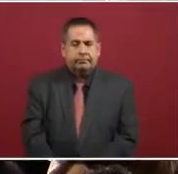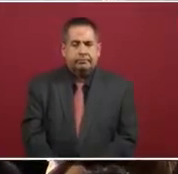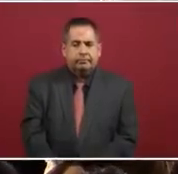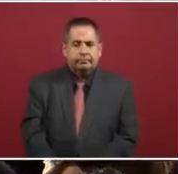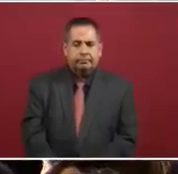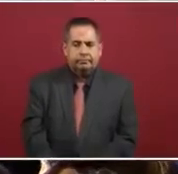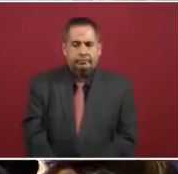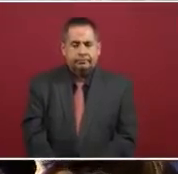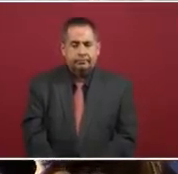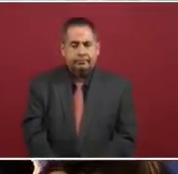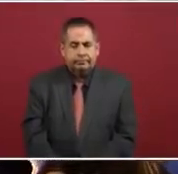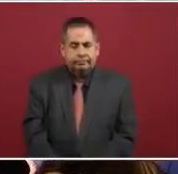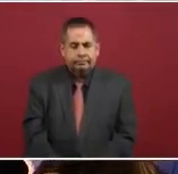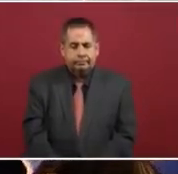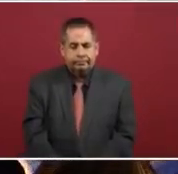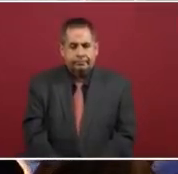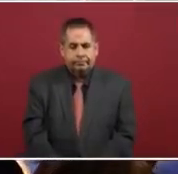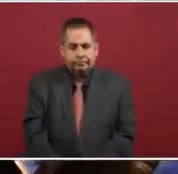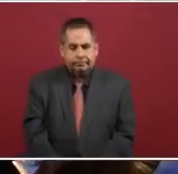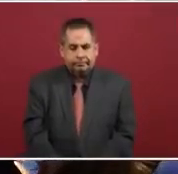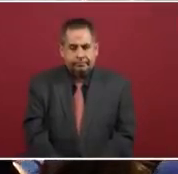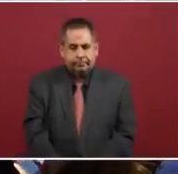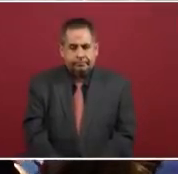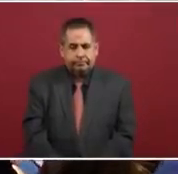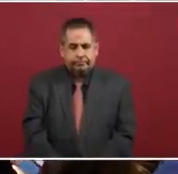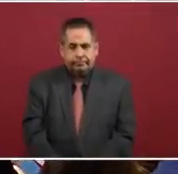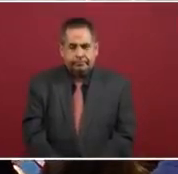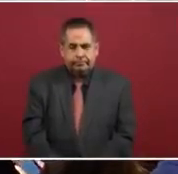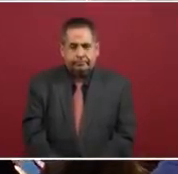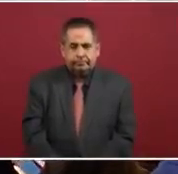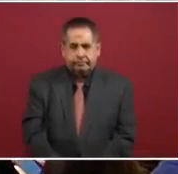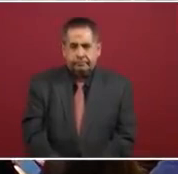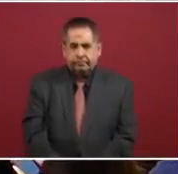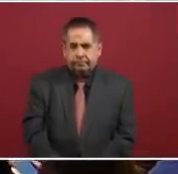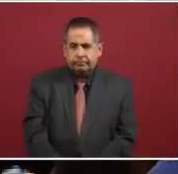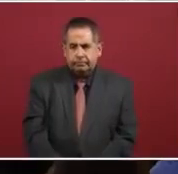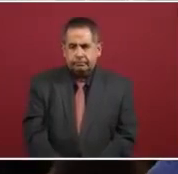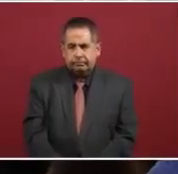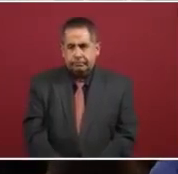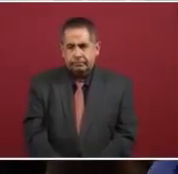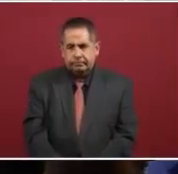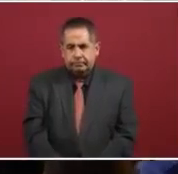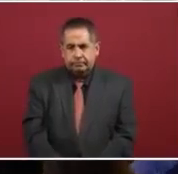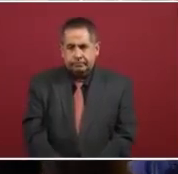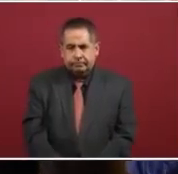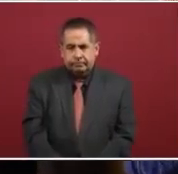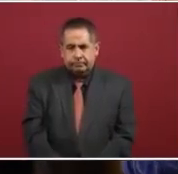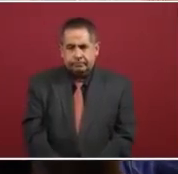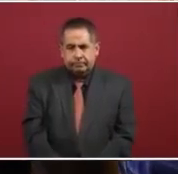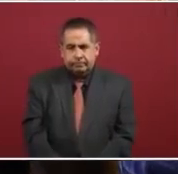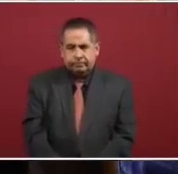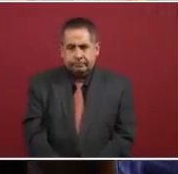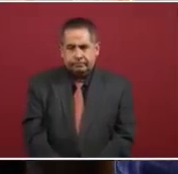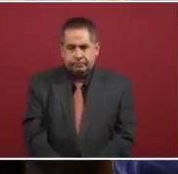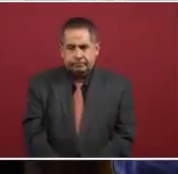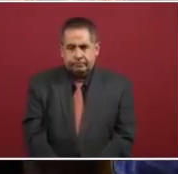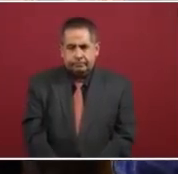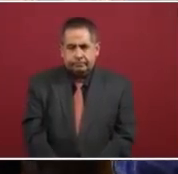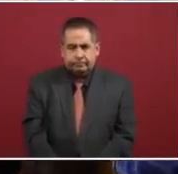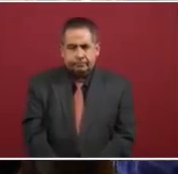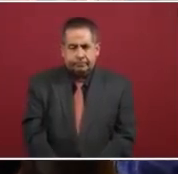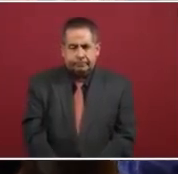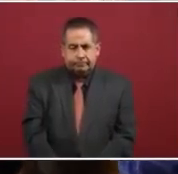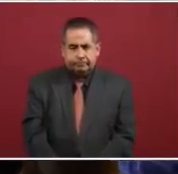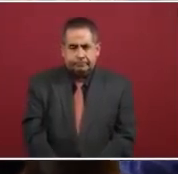Yo creo que acá es nada más que usted. Pero lo dejas un poco, los abrazos todos. Cuando quieras.